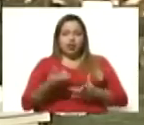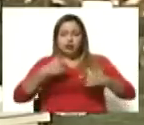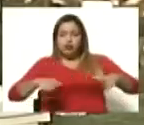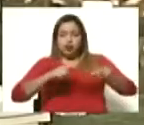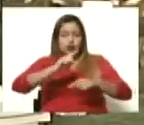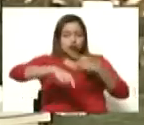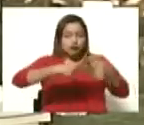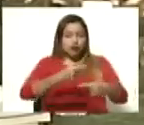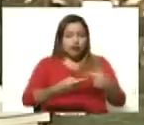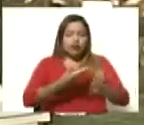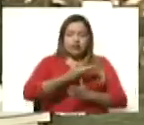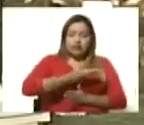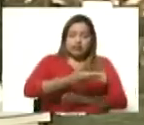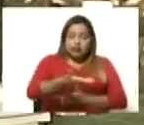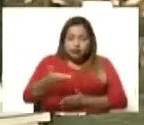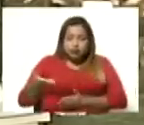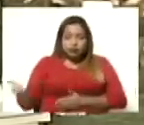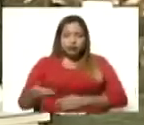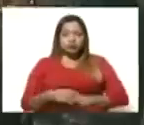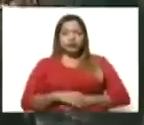afectada, distribuida,